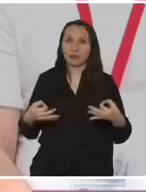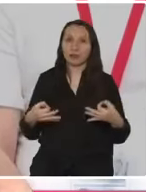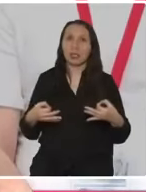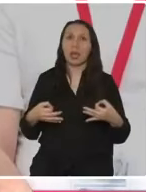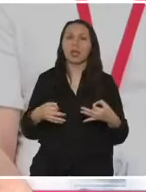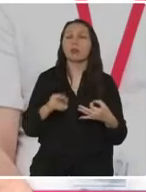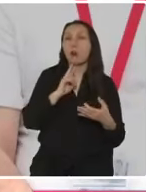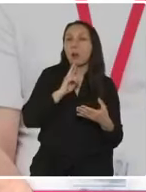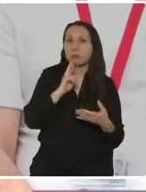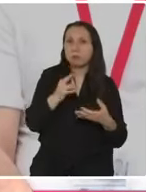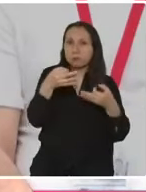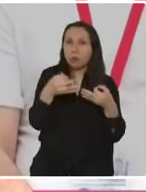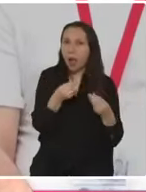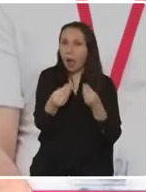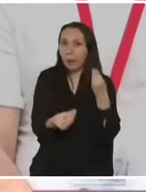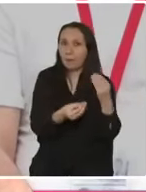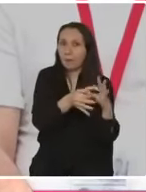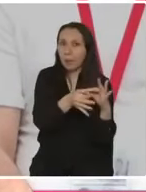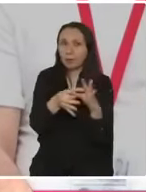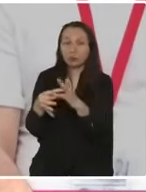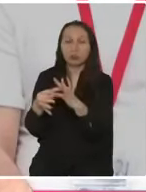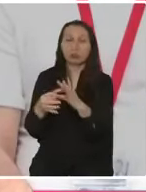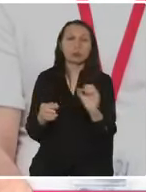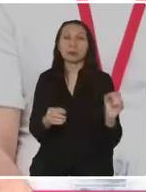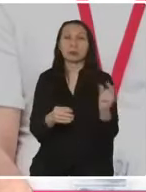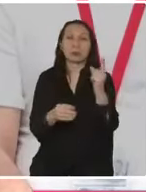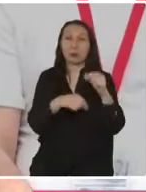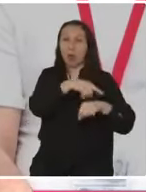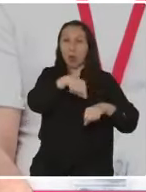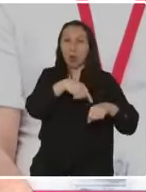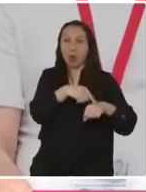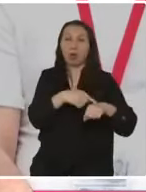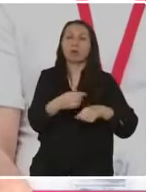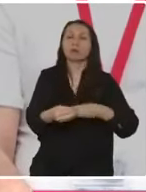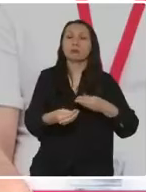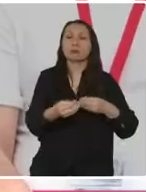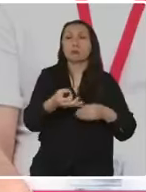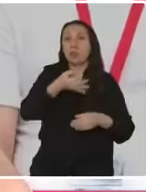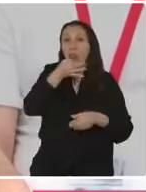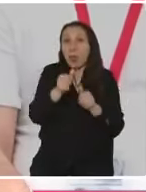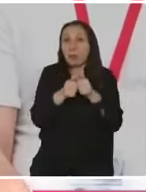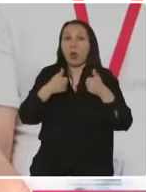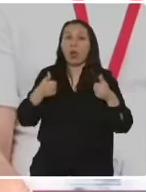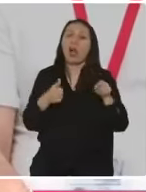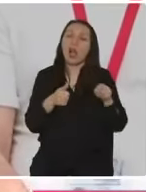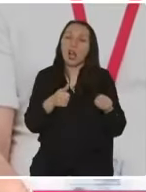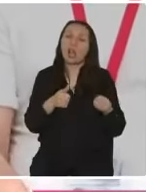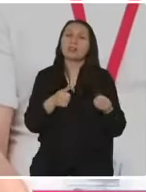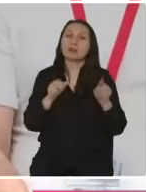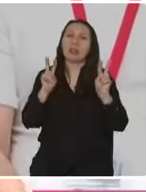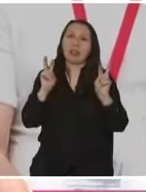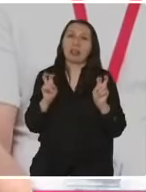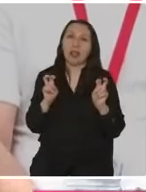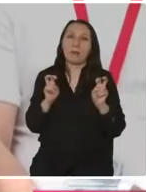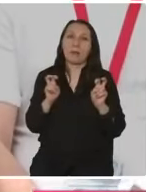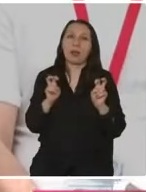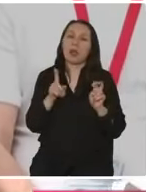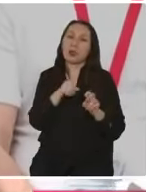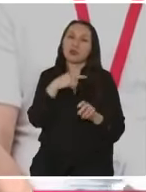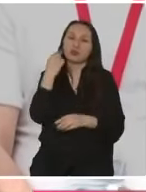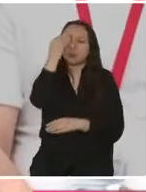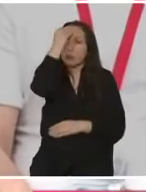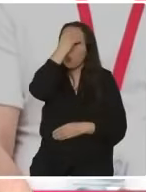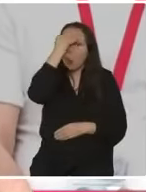a conclusiones. Desde las primeras horas, las autoridades dijimos que esto era uno de los temas de los cuales